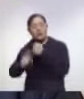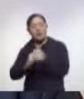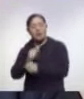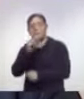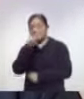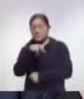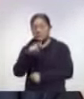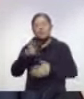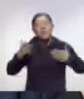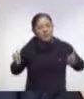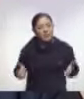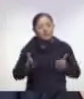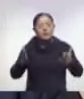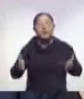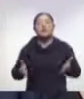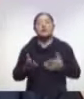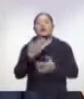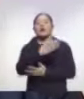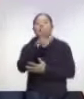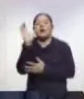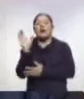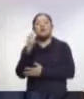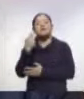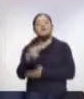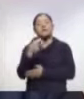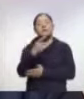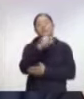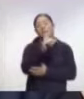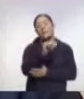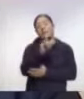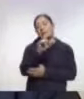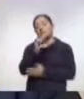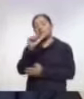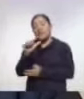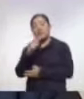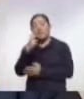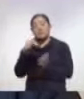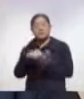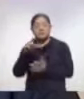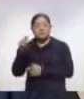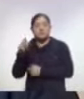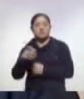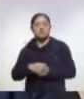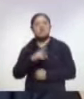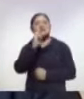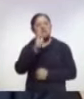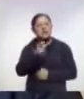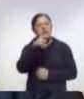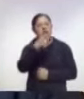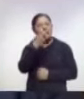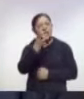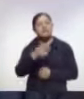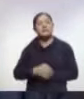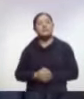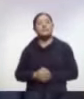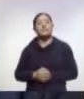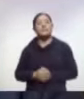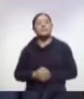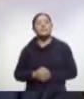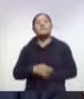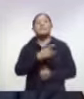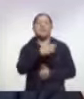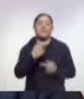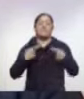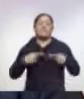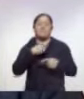Impulso al Campo, que se llama Paisa 2020, en el cual consiste en el registro de productores para que